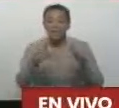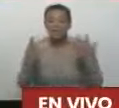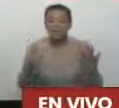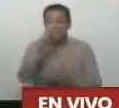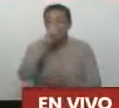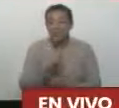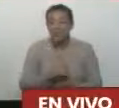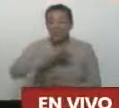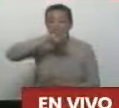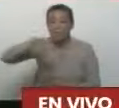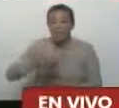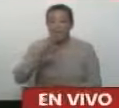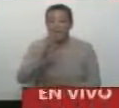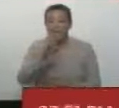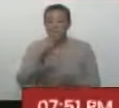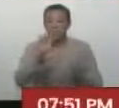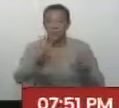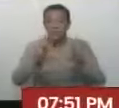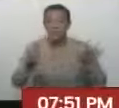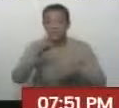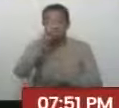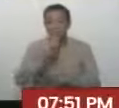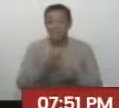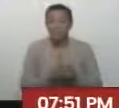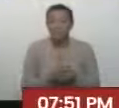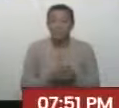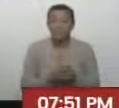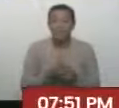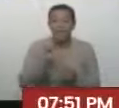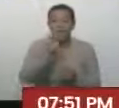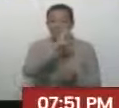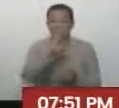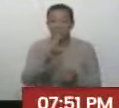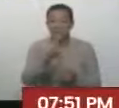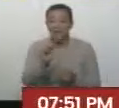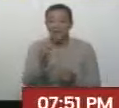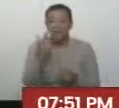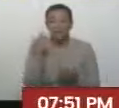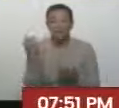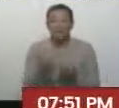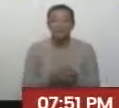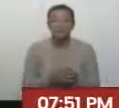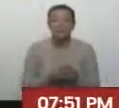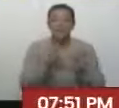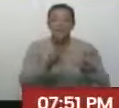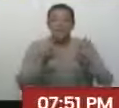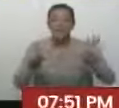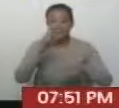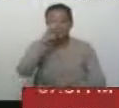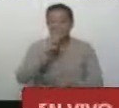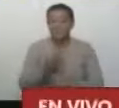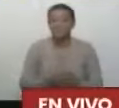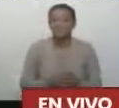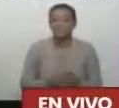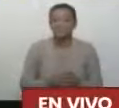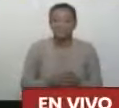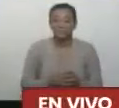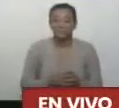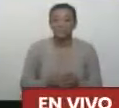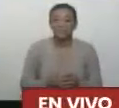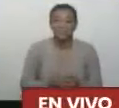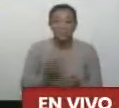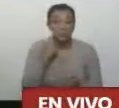Jesús Simanca, 17 años. Y Sara Quintana, 16 años.